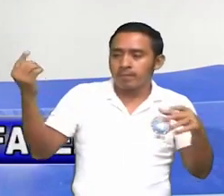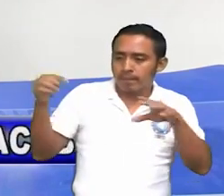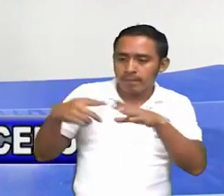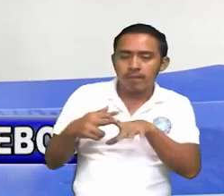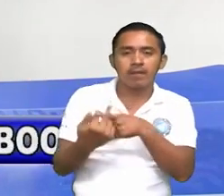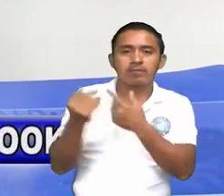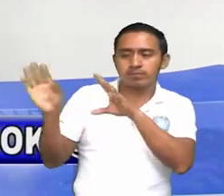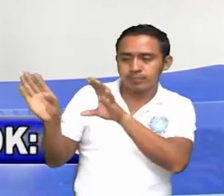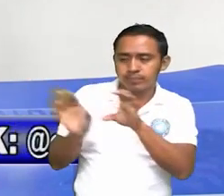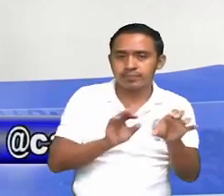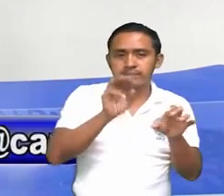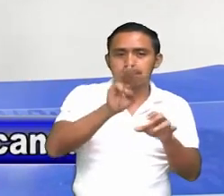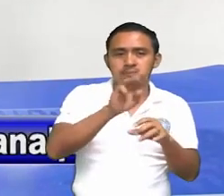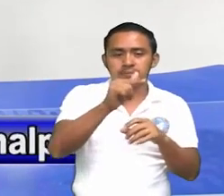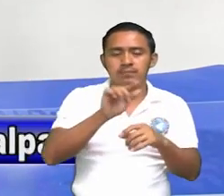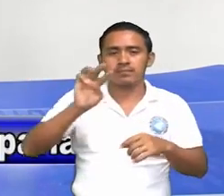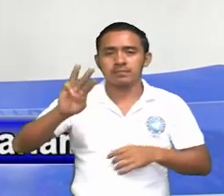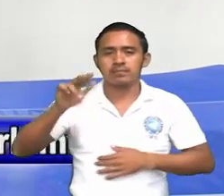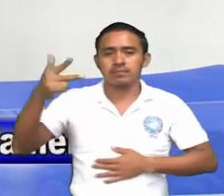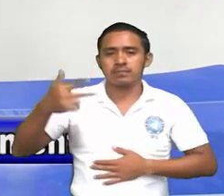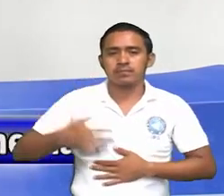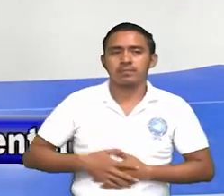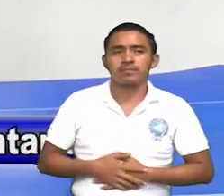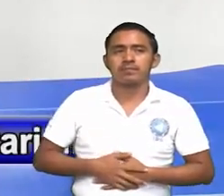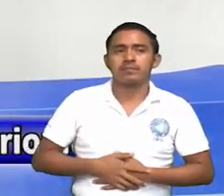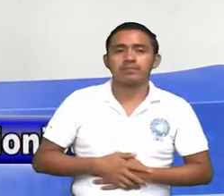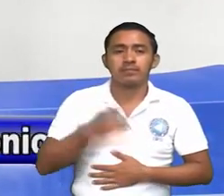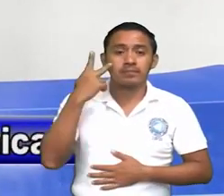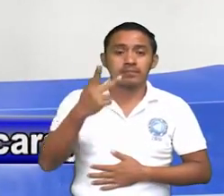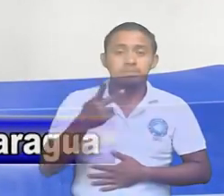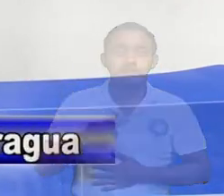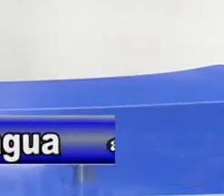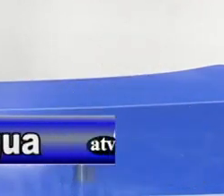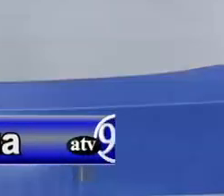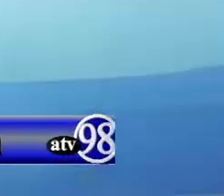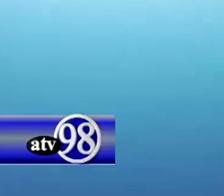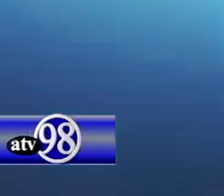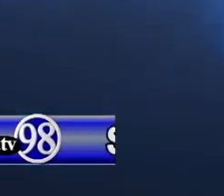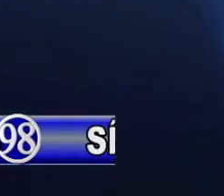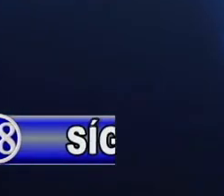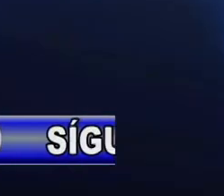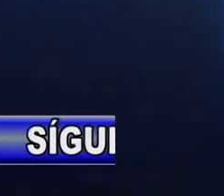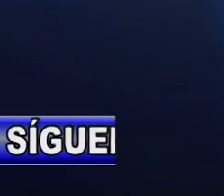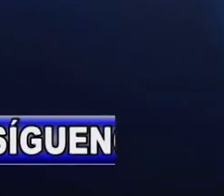ondas tropicales 37 y 38. Veamos el informe.